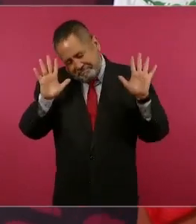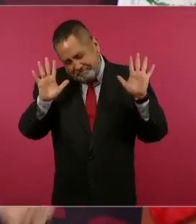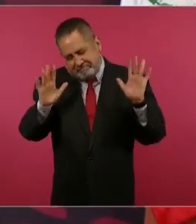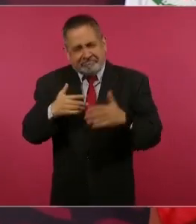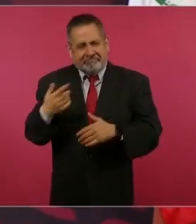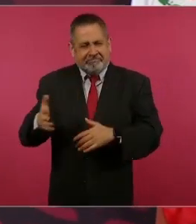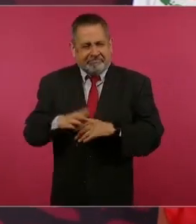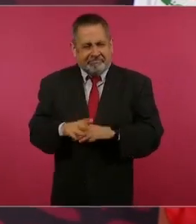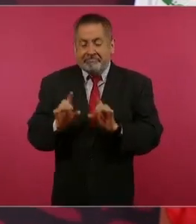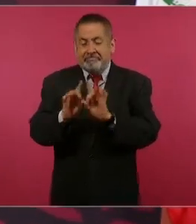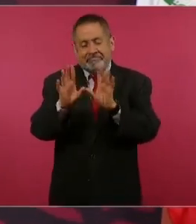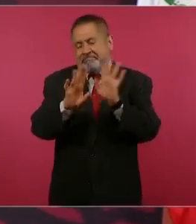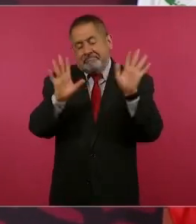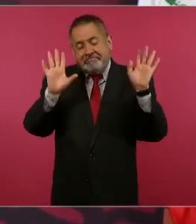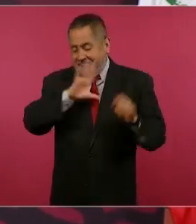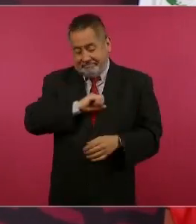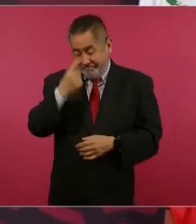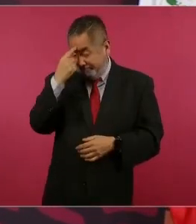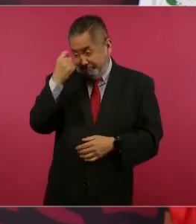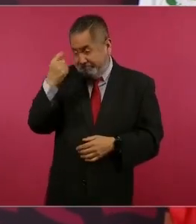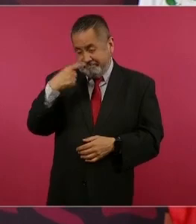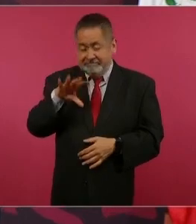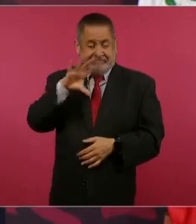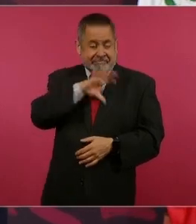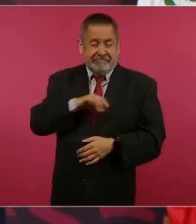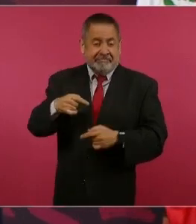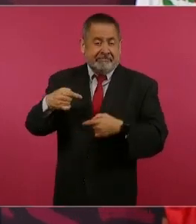¿no? Cómo es un…